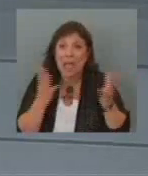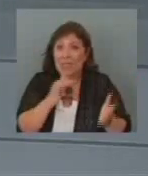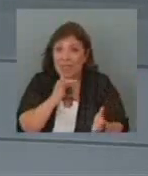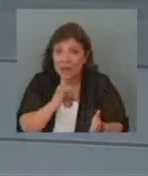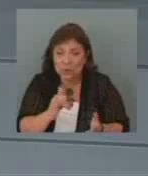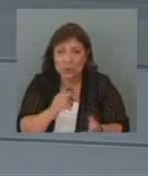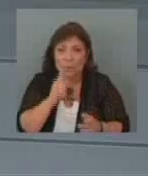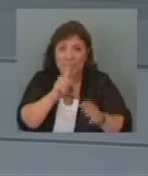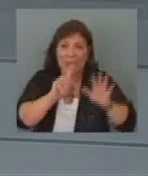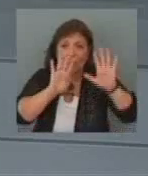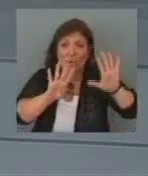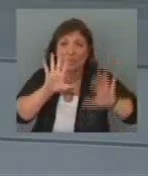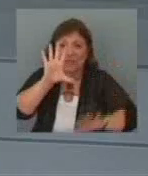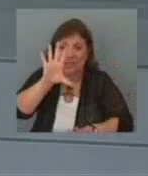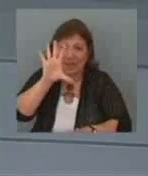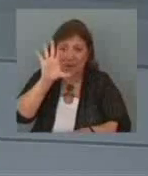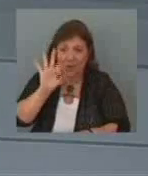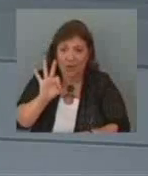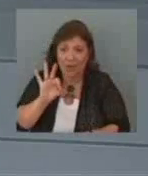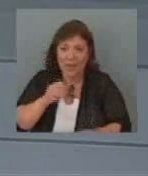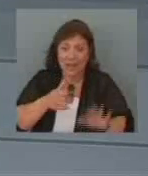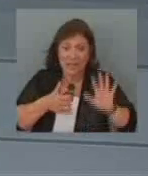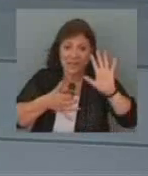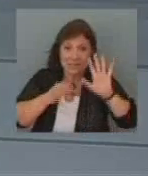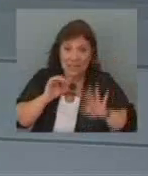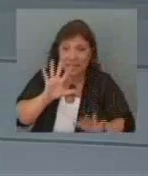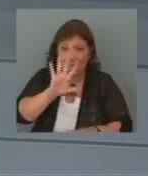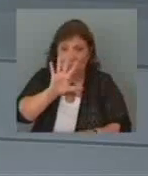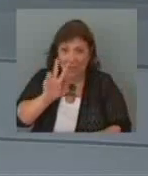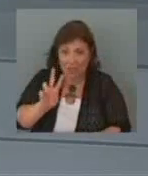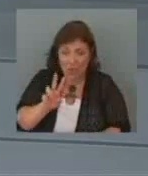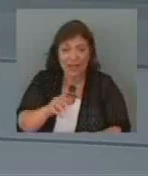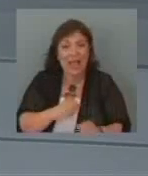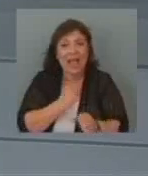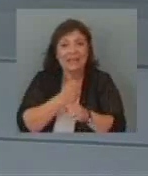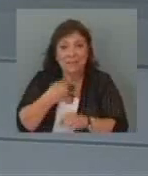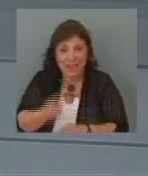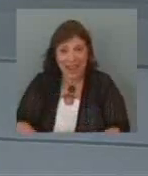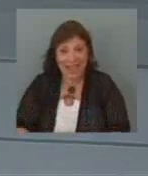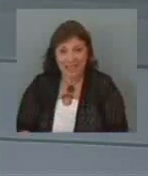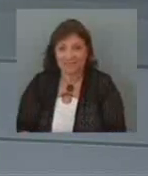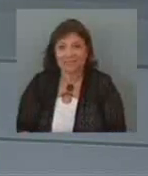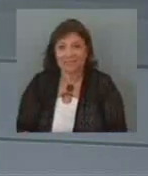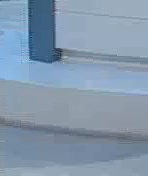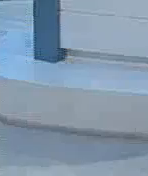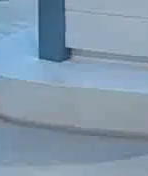se realiza en 1950-7052. Hasta mañana. Que pasen muy bien.